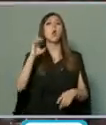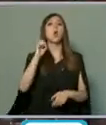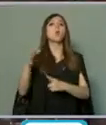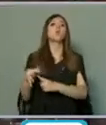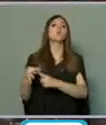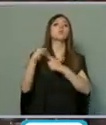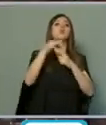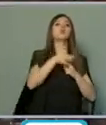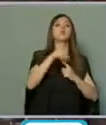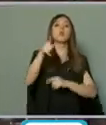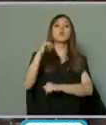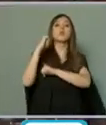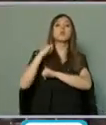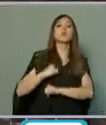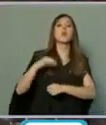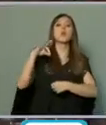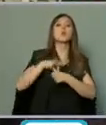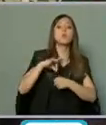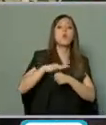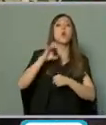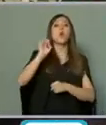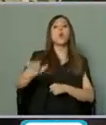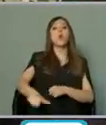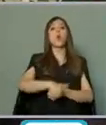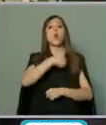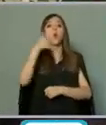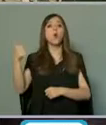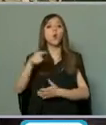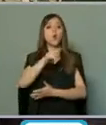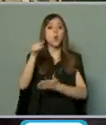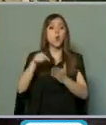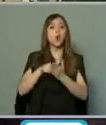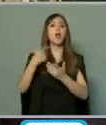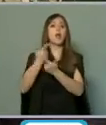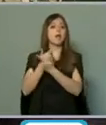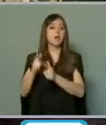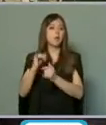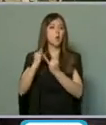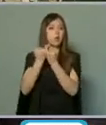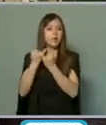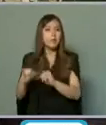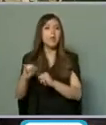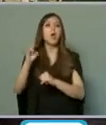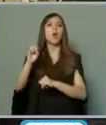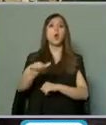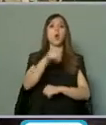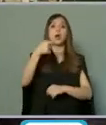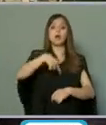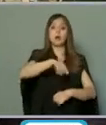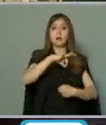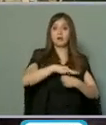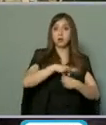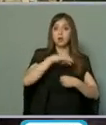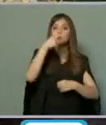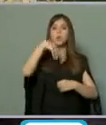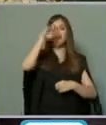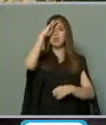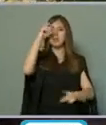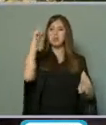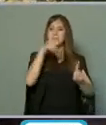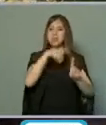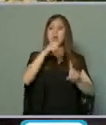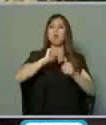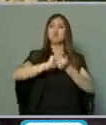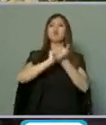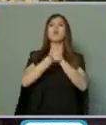elección popular, es también el caso de órganos autónomos, no solo en electoral, en otras tantas materias. Creo que viene más bien por ahí, que nos ha